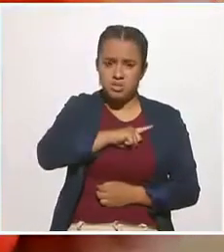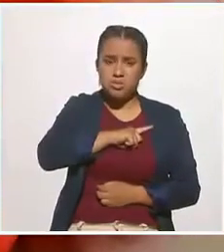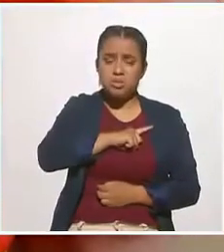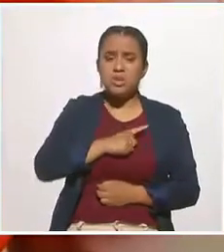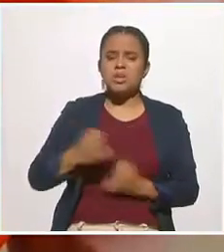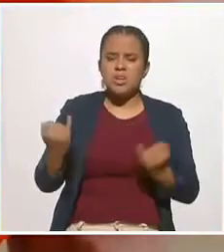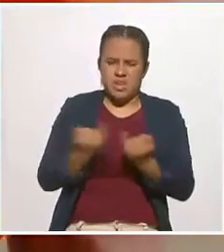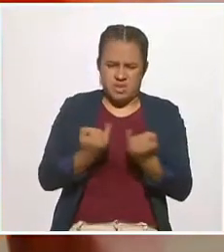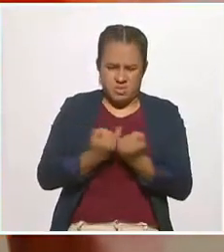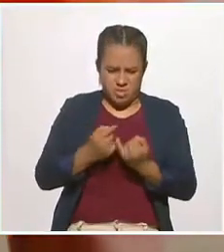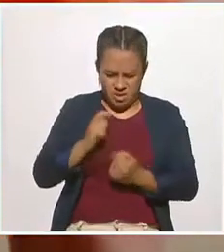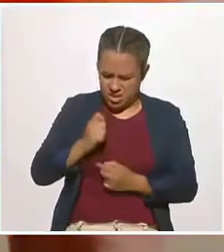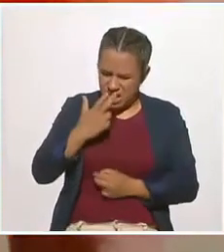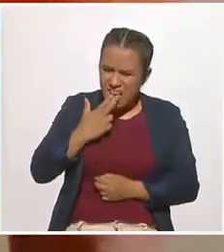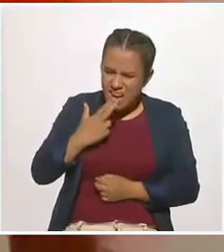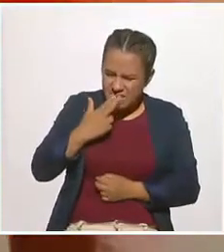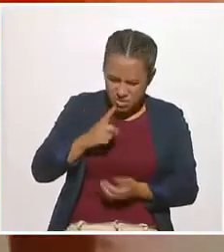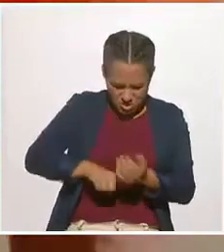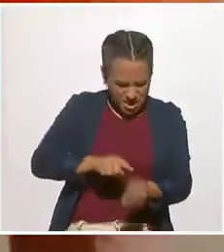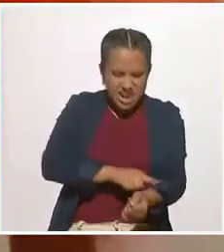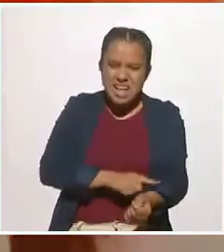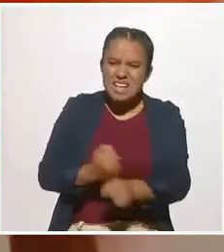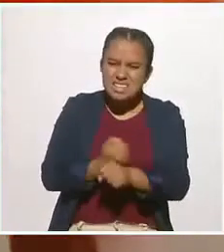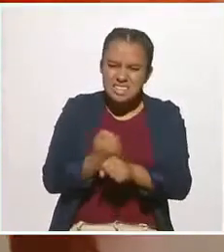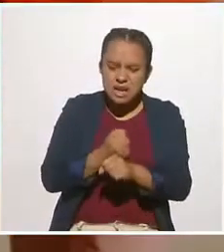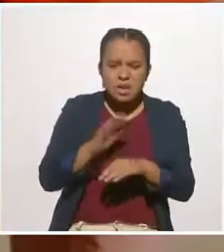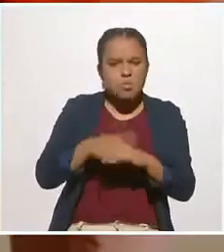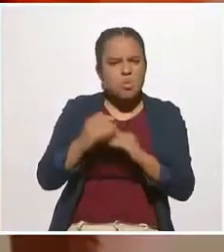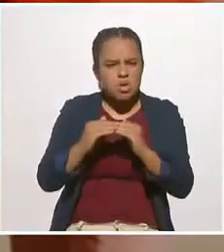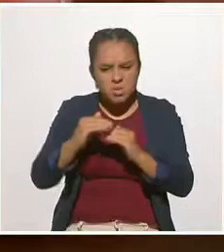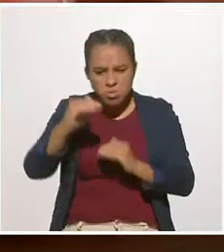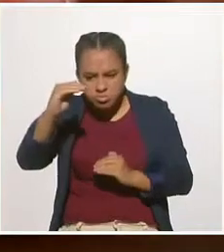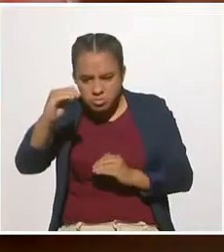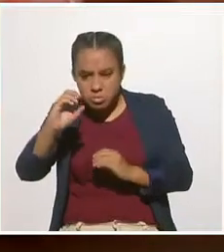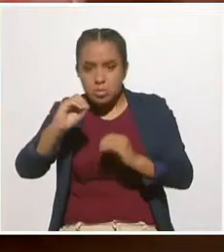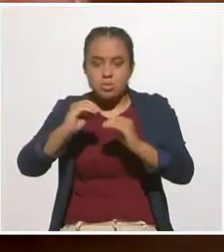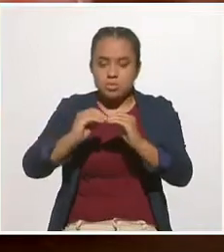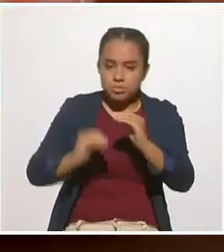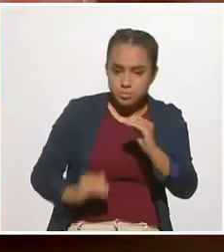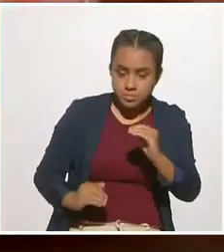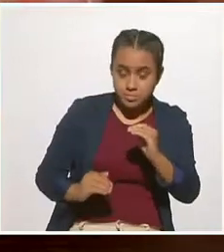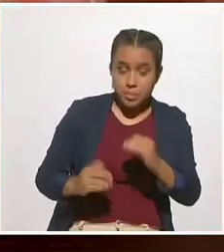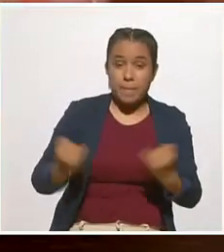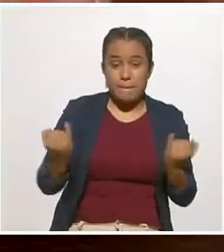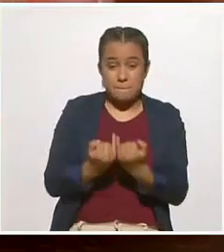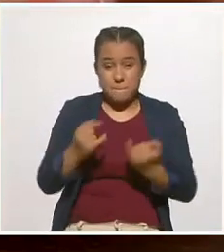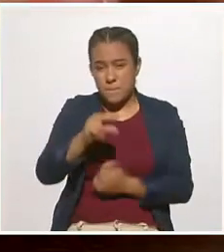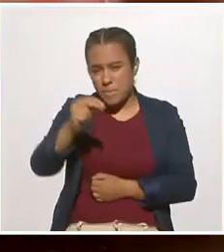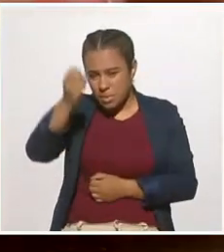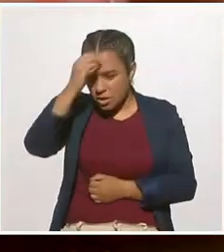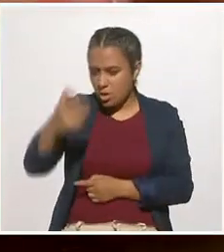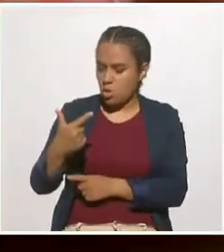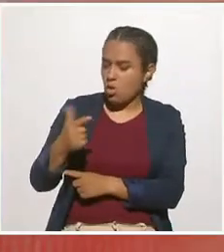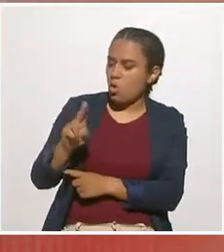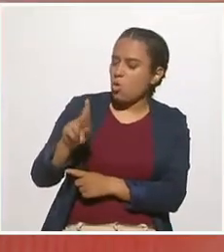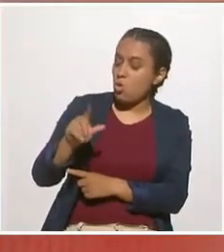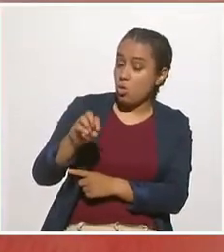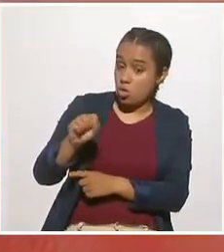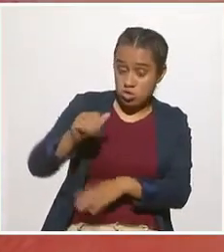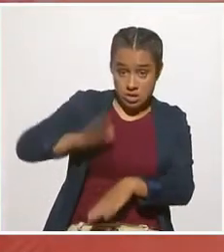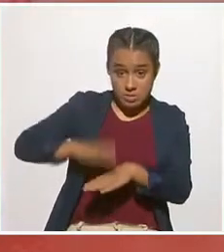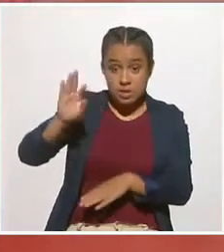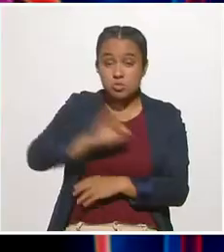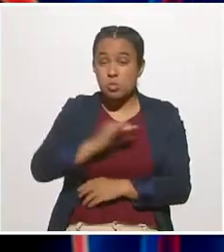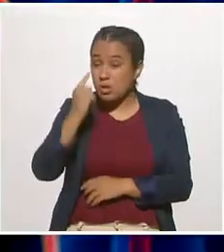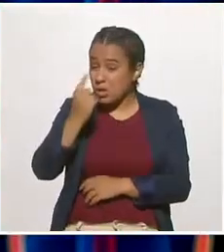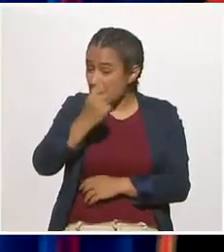azúcar en sangre aumente o disminuya. No hay que olvidar que el exceso de glucosa en la sangre puede dañar los ojos, los